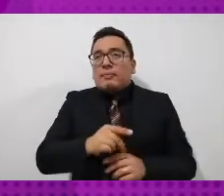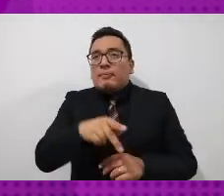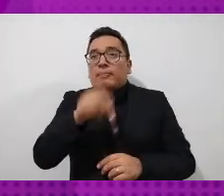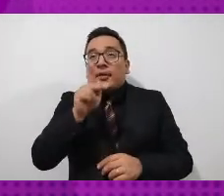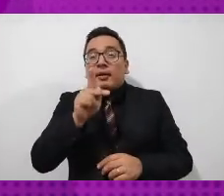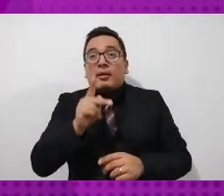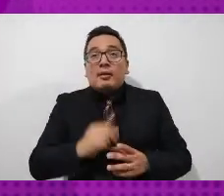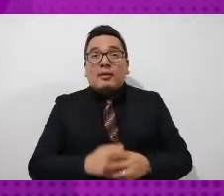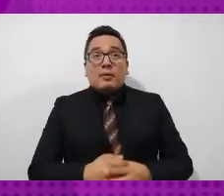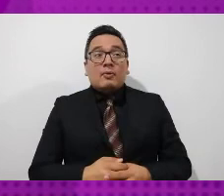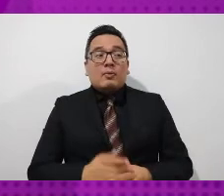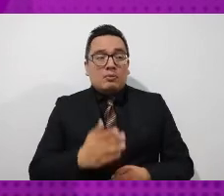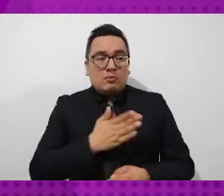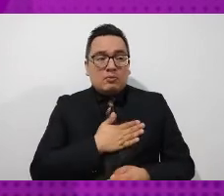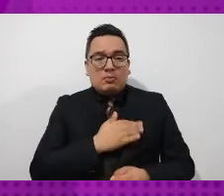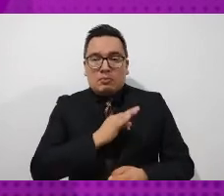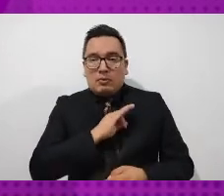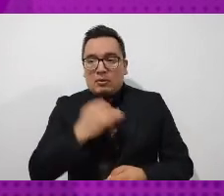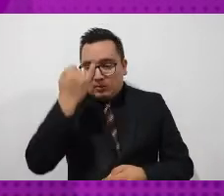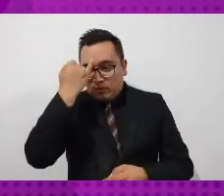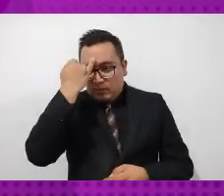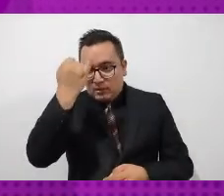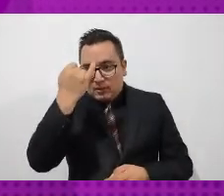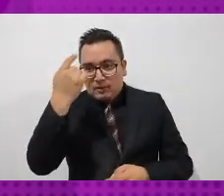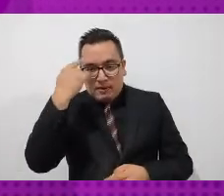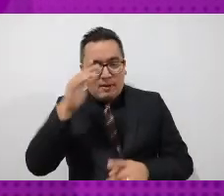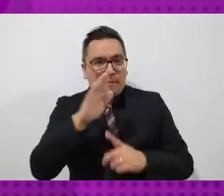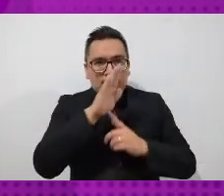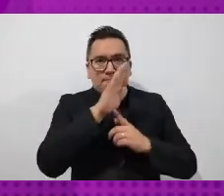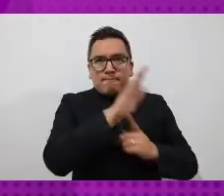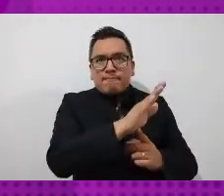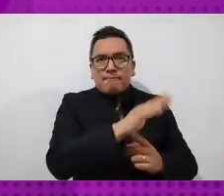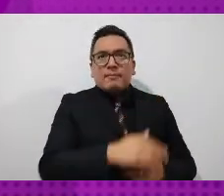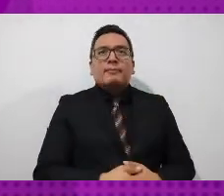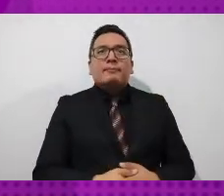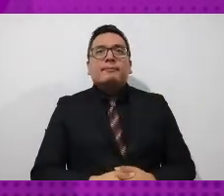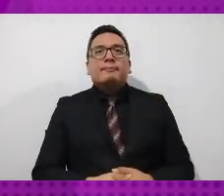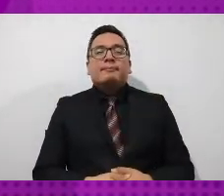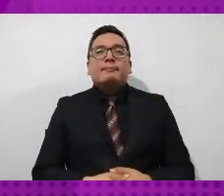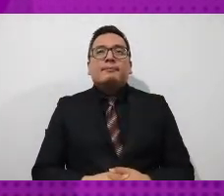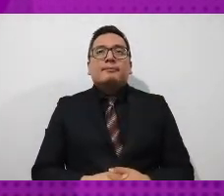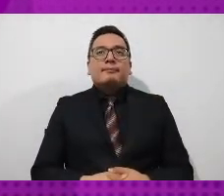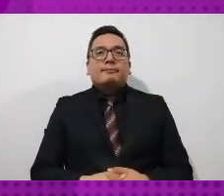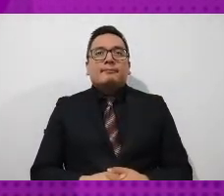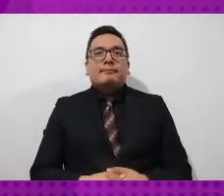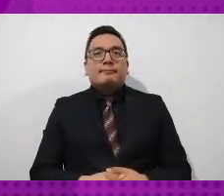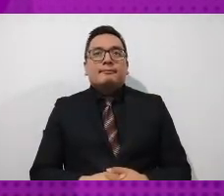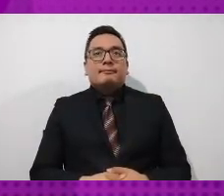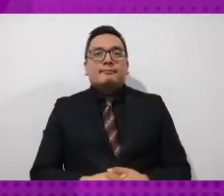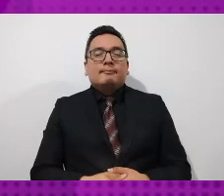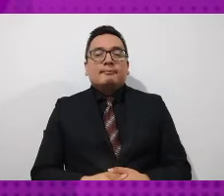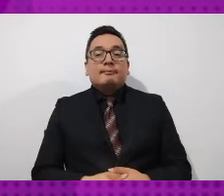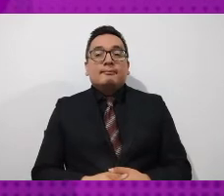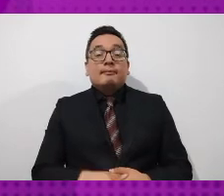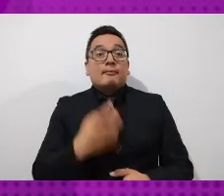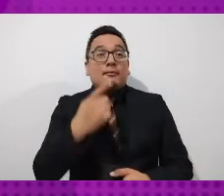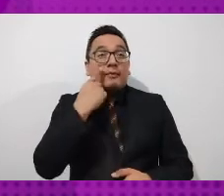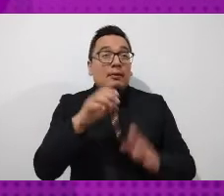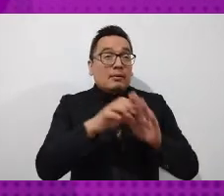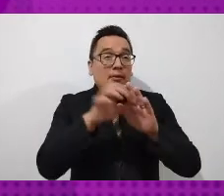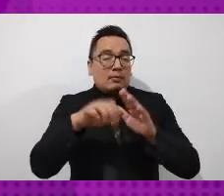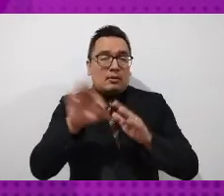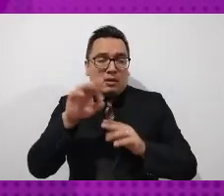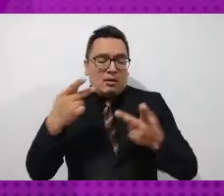esa iniciativa que nos da la ley y que la podemos emplear y utilizar. Así es, por ejemplo, si quisiera